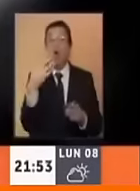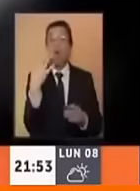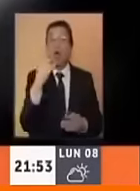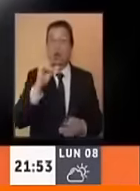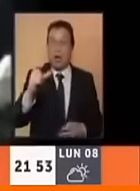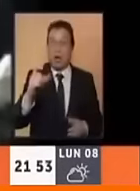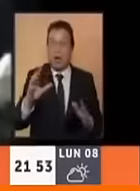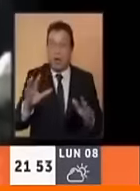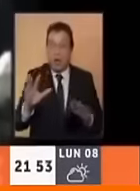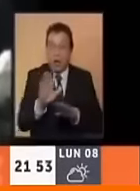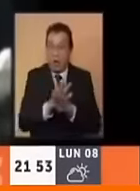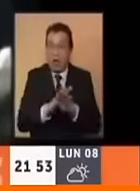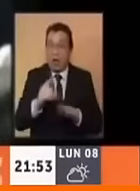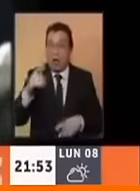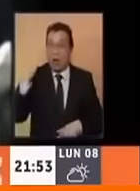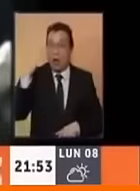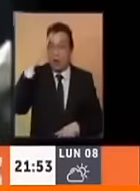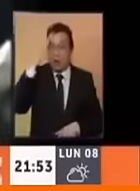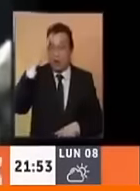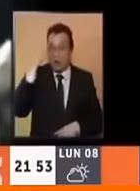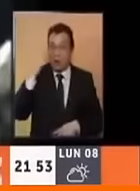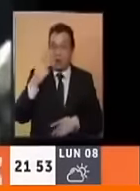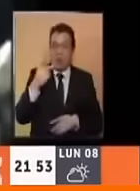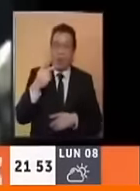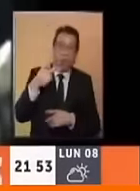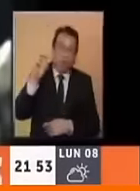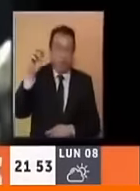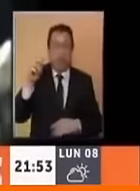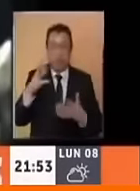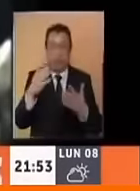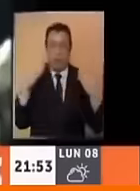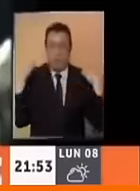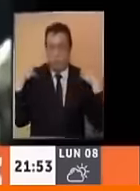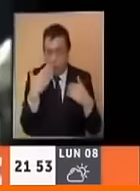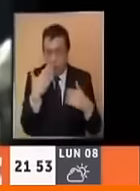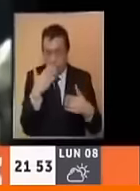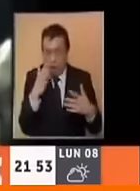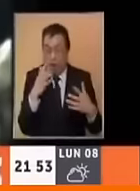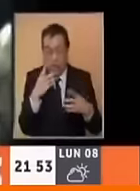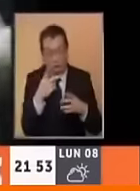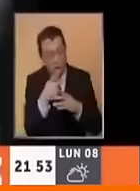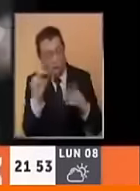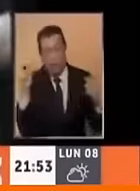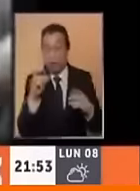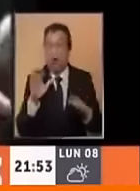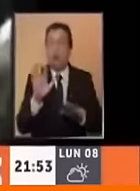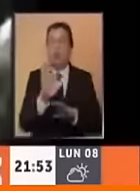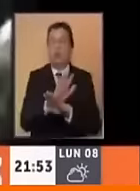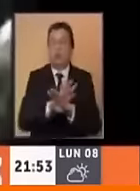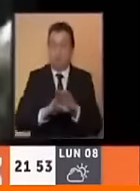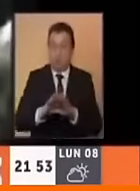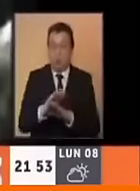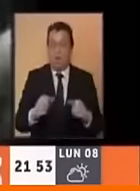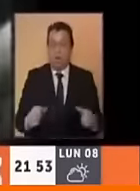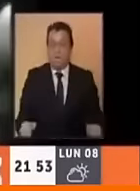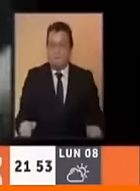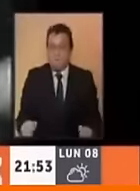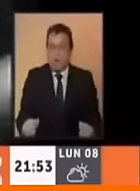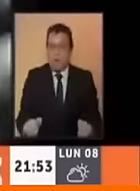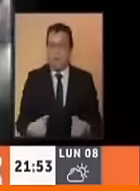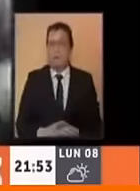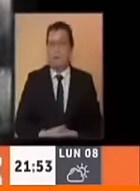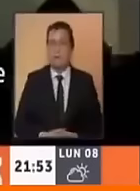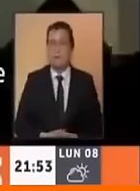resulta inevitable recordar esos pilotos que con mucha más preparación terminan desmayados en el simulador. Sí,